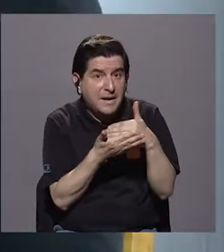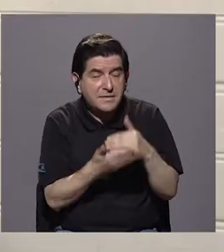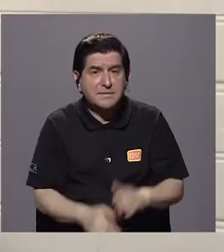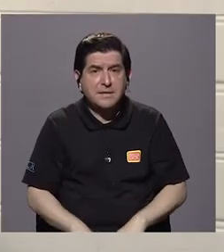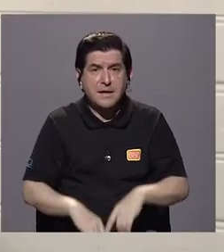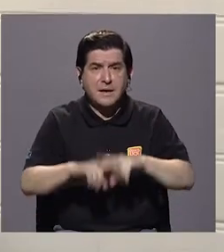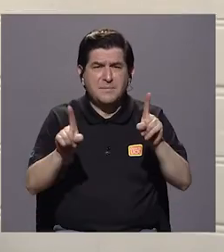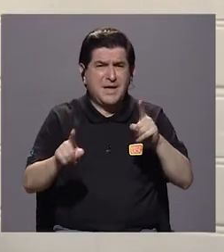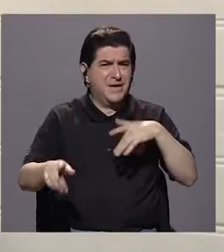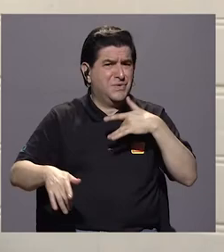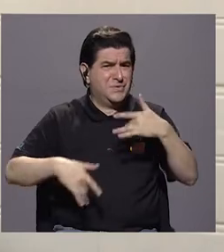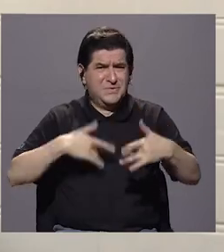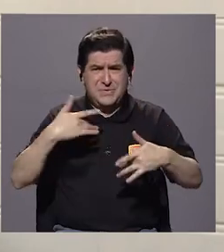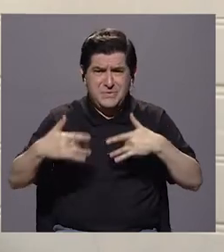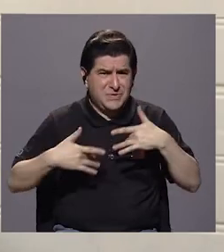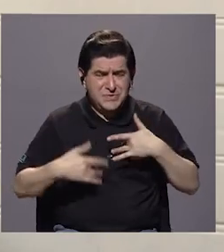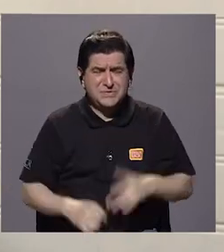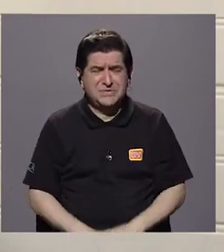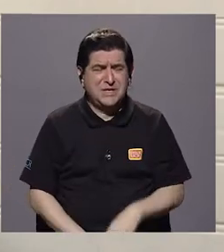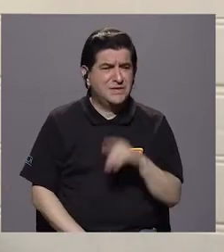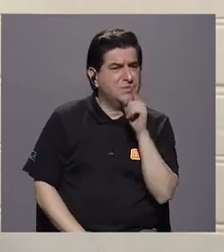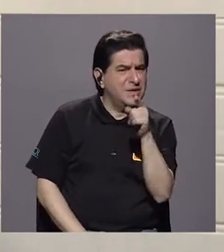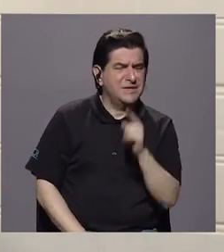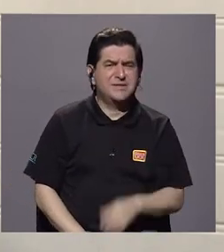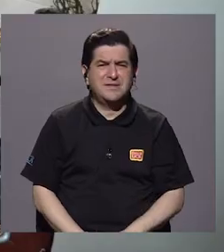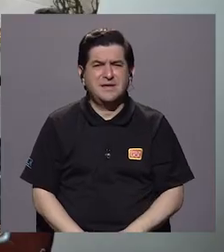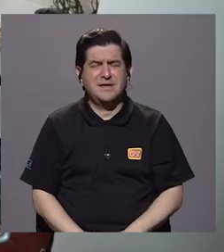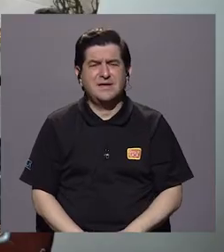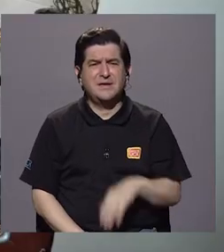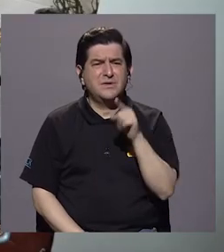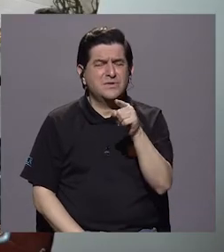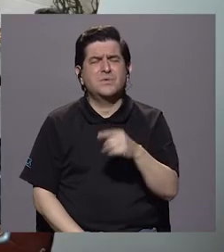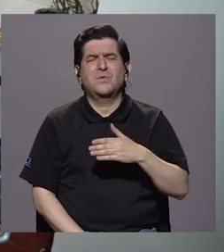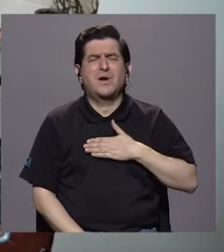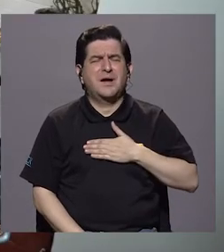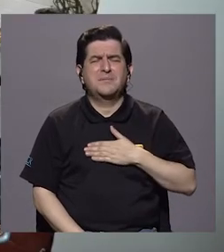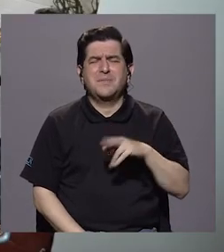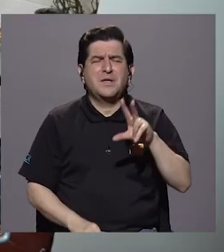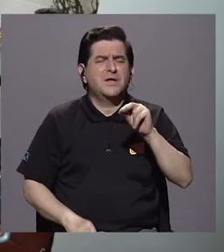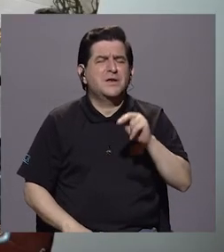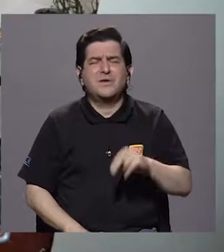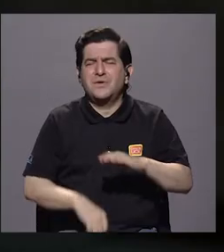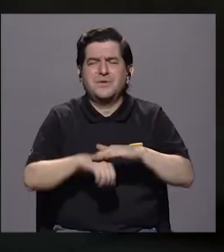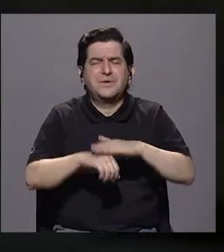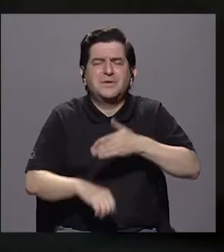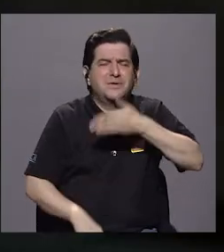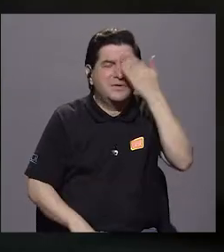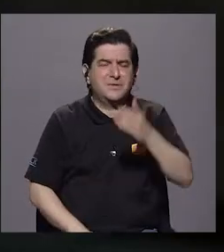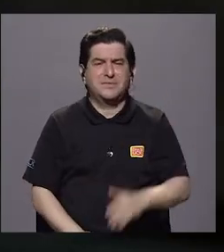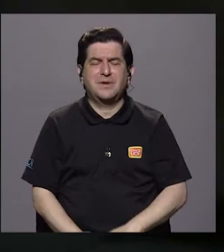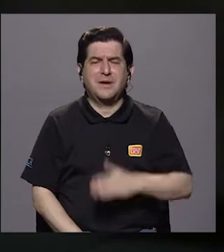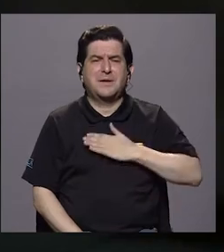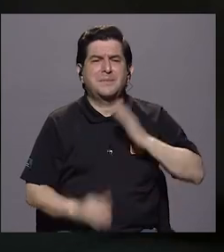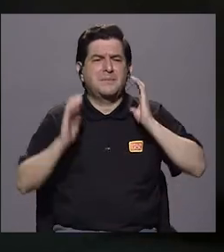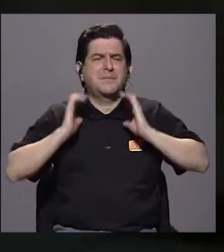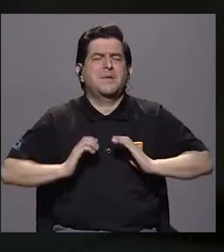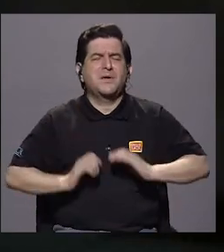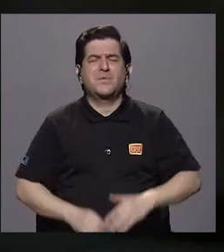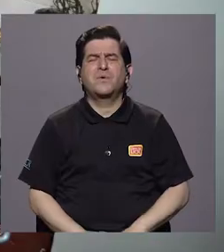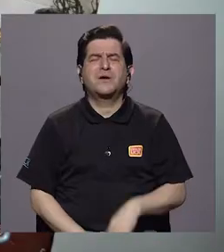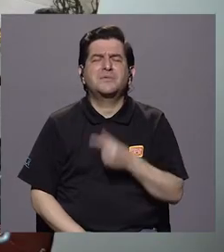te siento, hazme perder el aliento. Lléname de besos, que mi cuerpo está sediento. Cuando un hombre